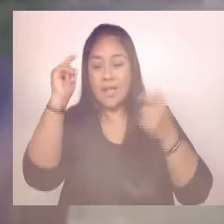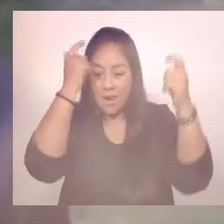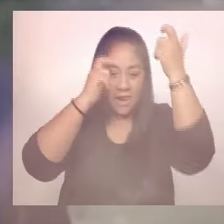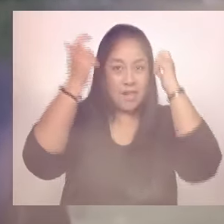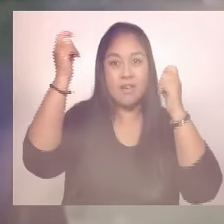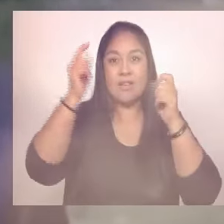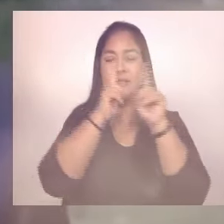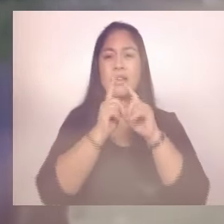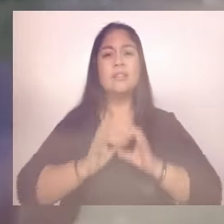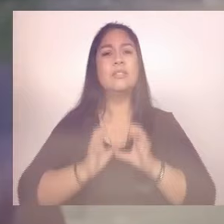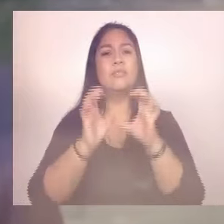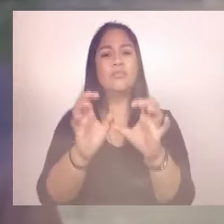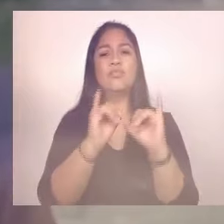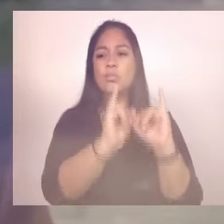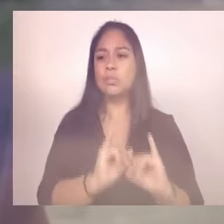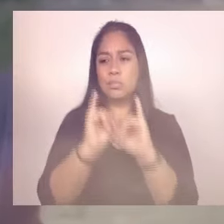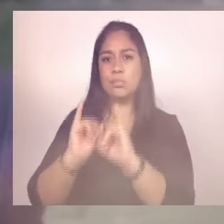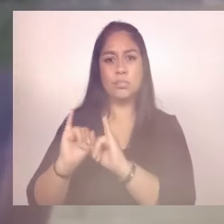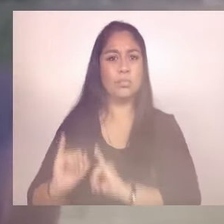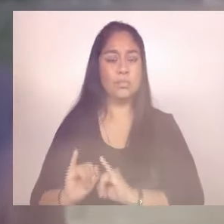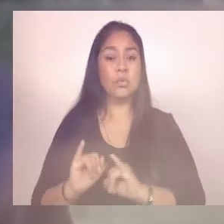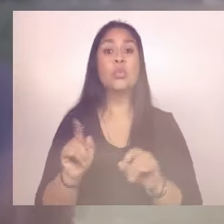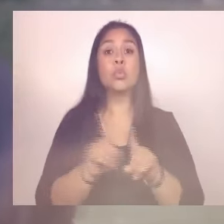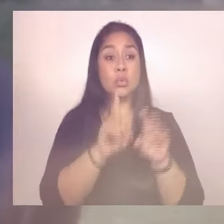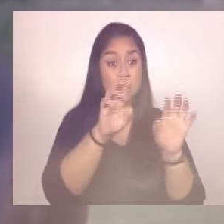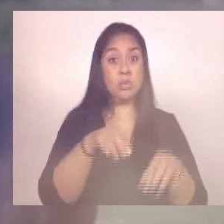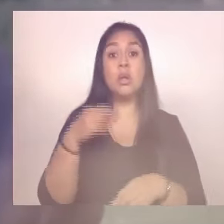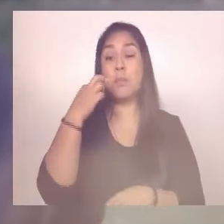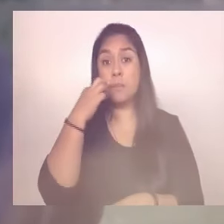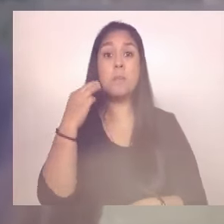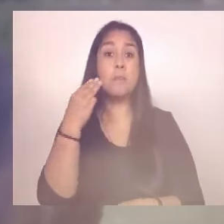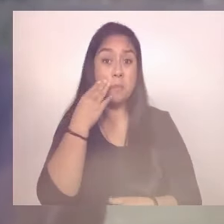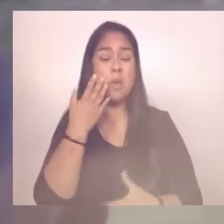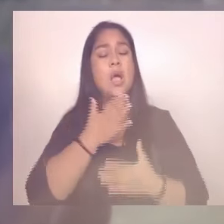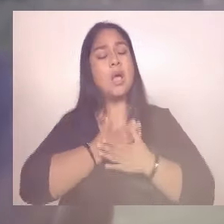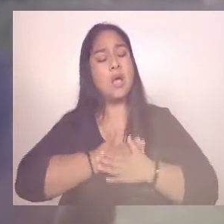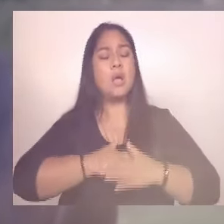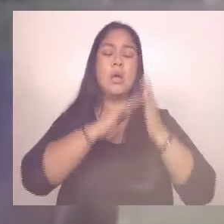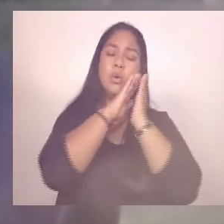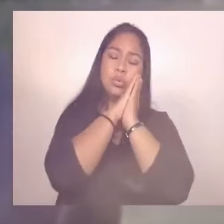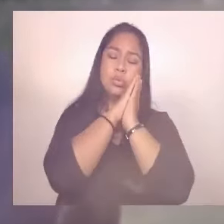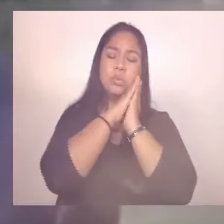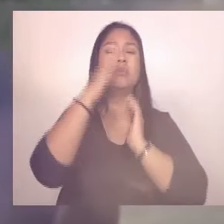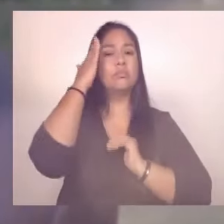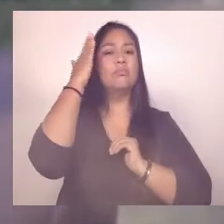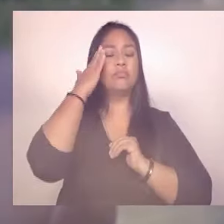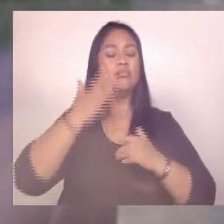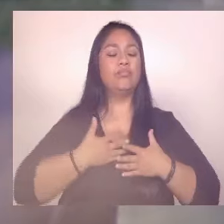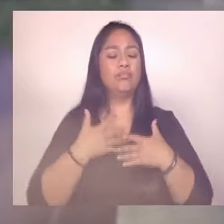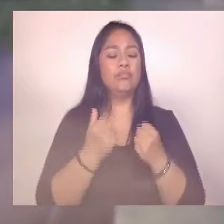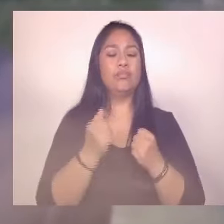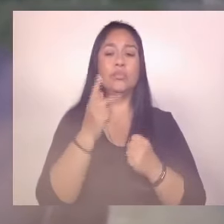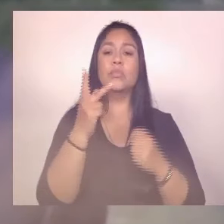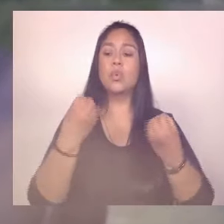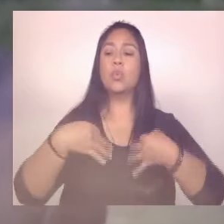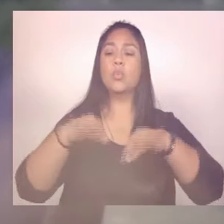la creatividad y el esfuerzo individual. Donde los padres duerman tranquilos, sabiendo que la salud